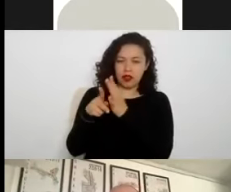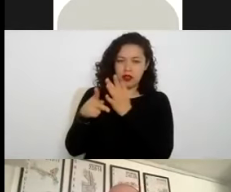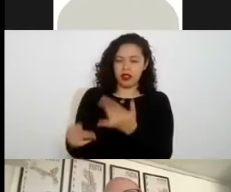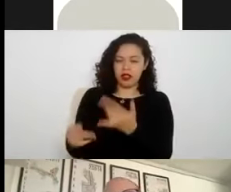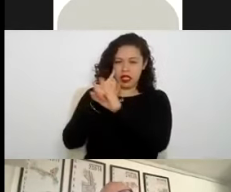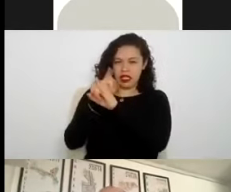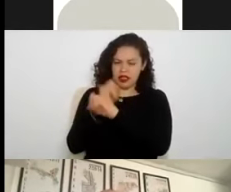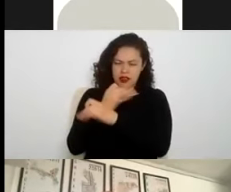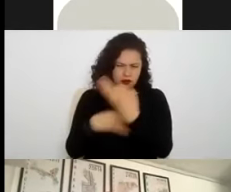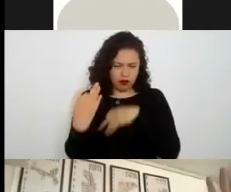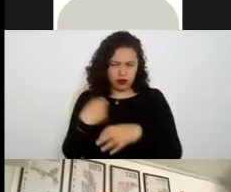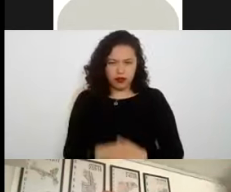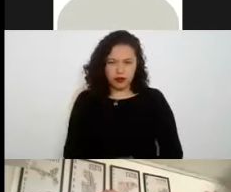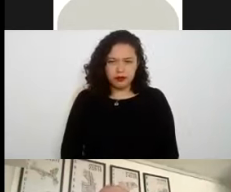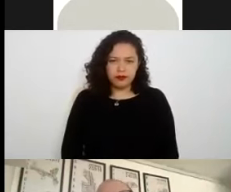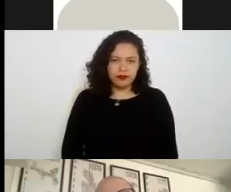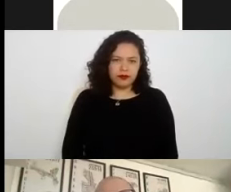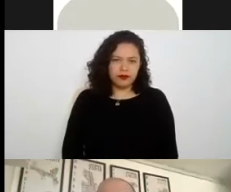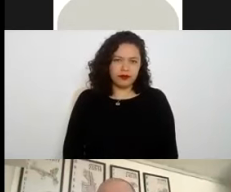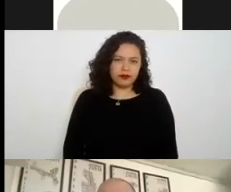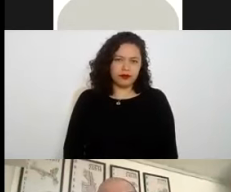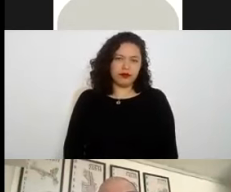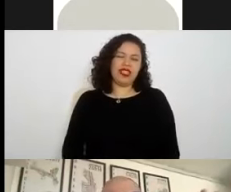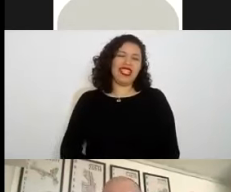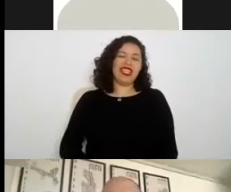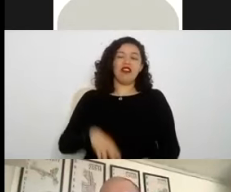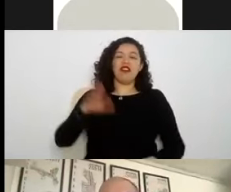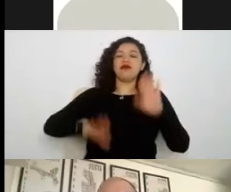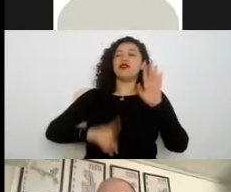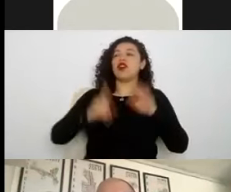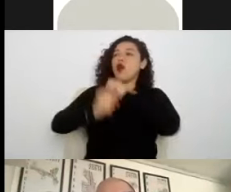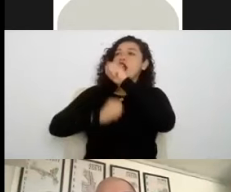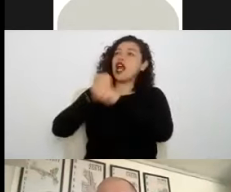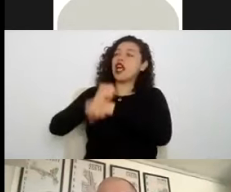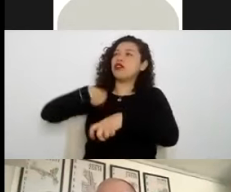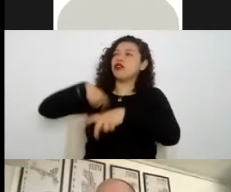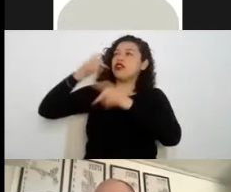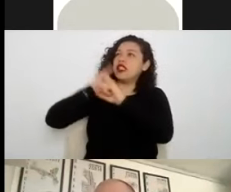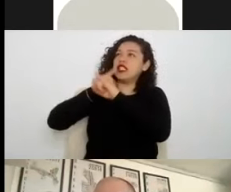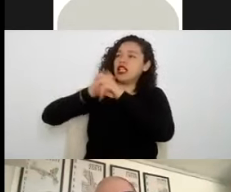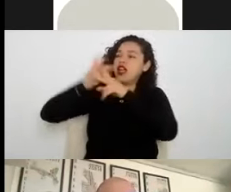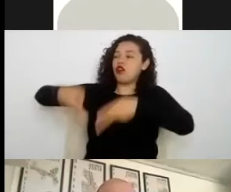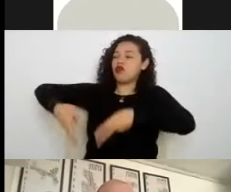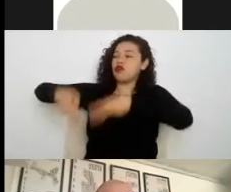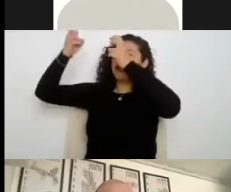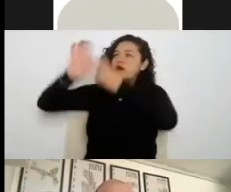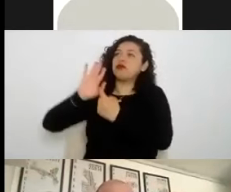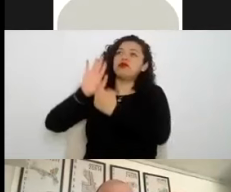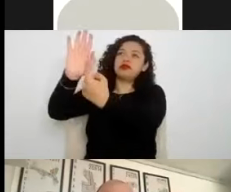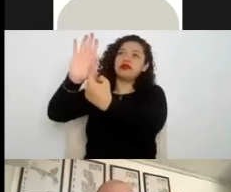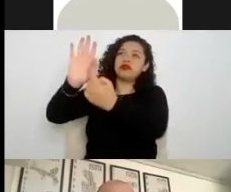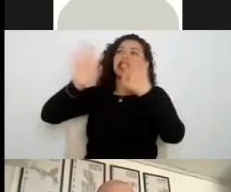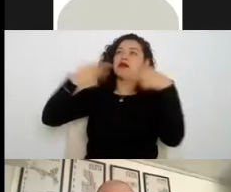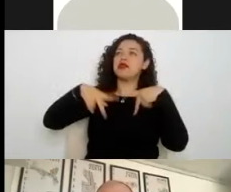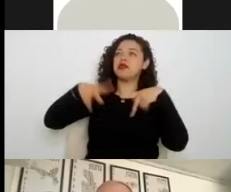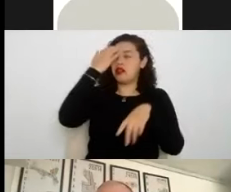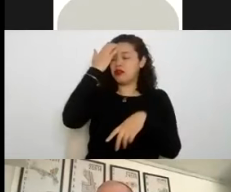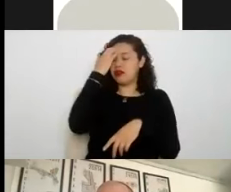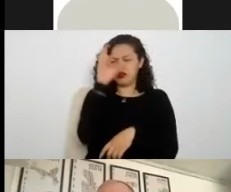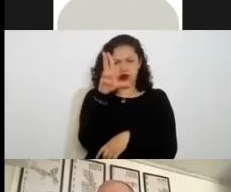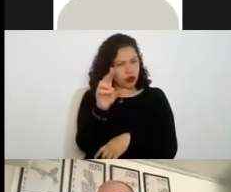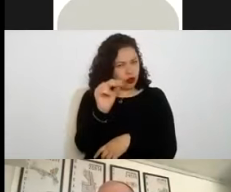Muchas veces pues, pensamos que ya por el reporte anual que subimos a nuestras páginas, pues ya la gente lo va a dar a conocer. Y no, hay